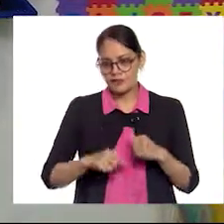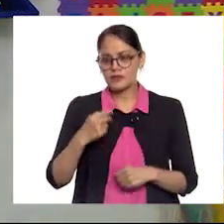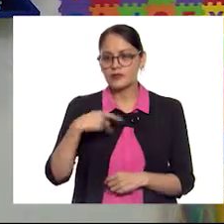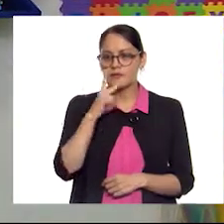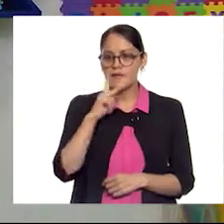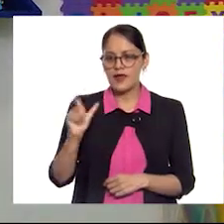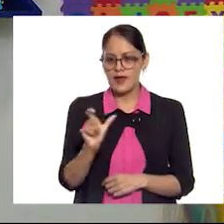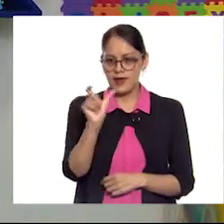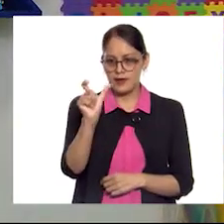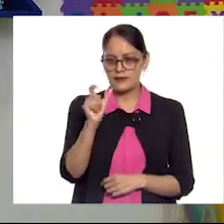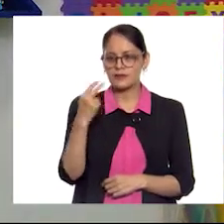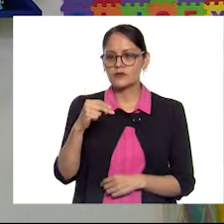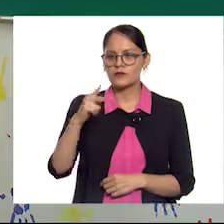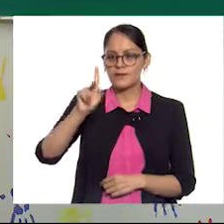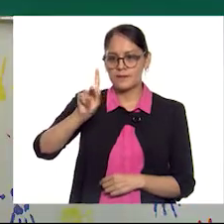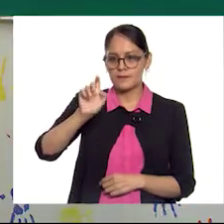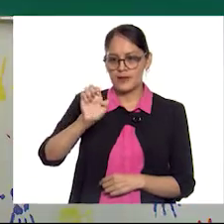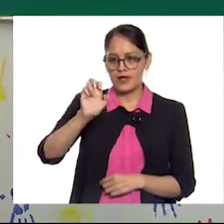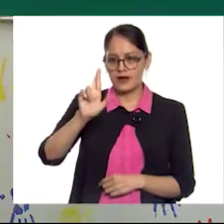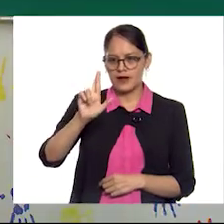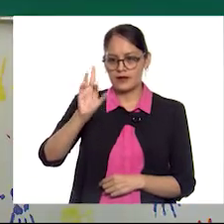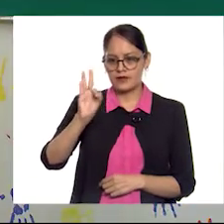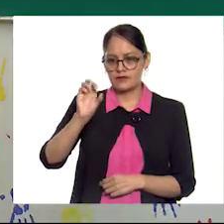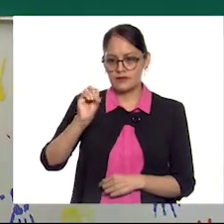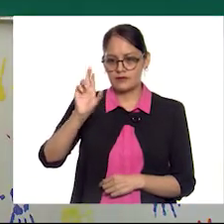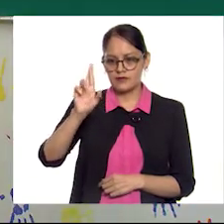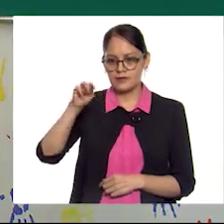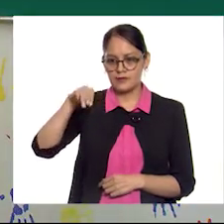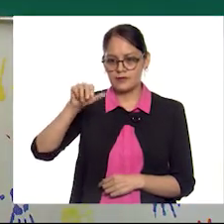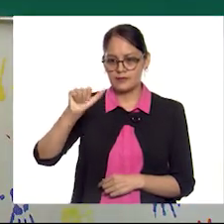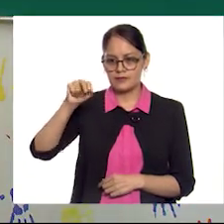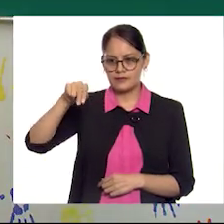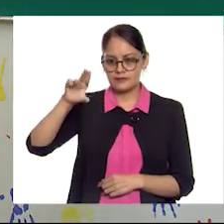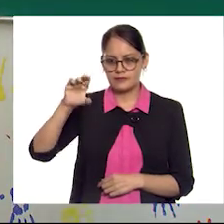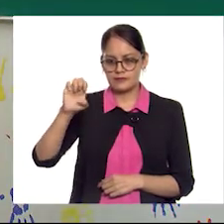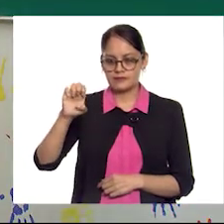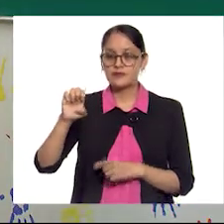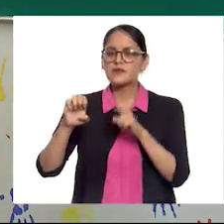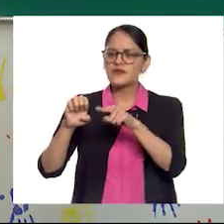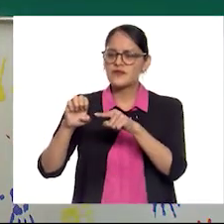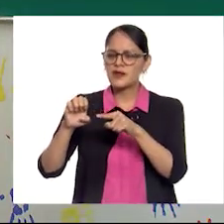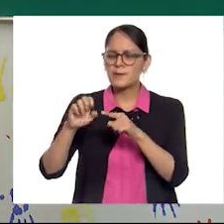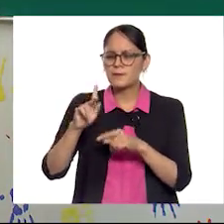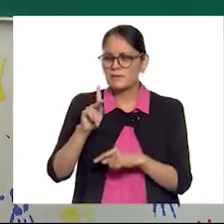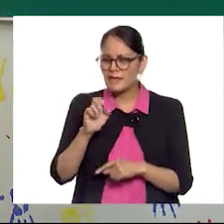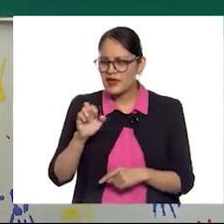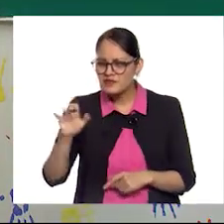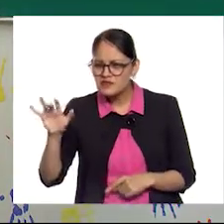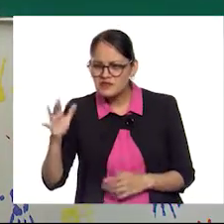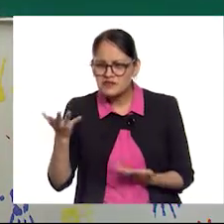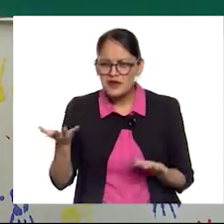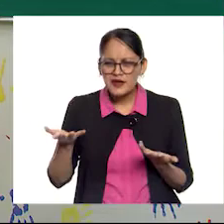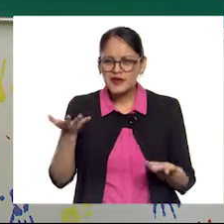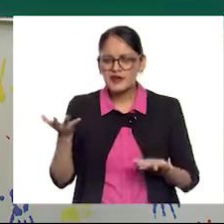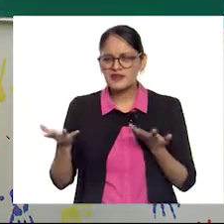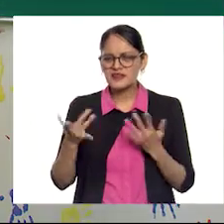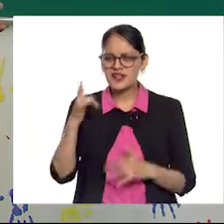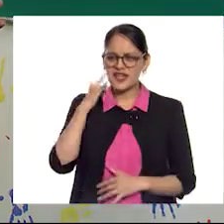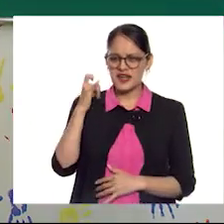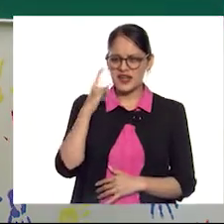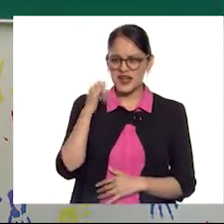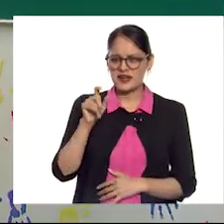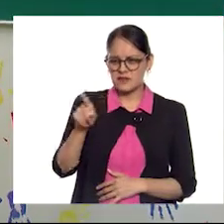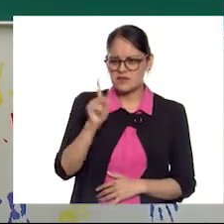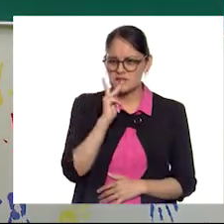performance. ¿El qué? El performance. ¿El performance? Performance. Así es. Ay, qué raro